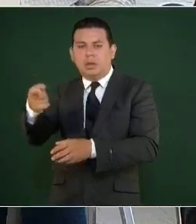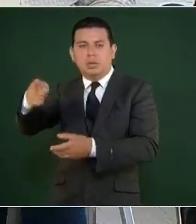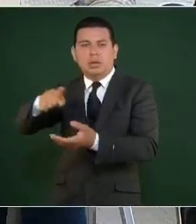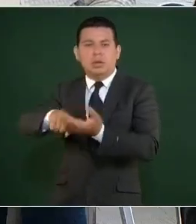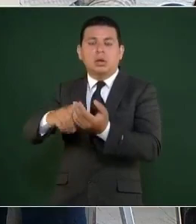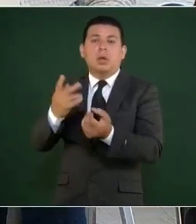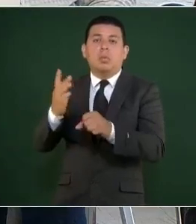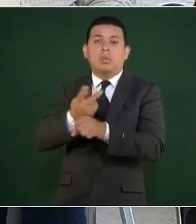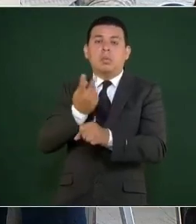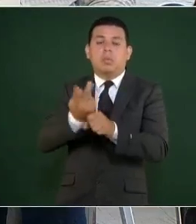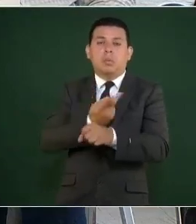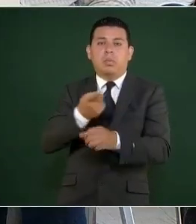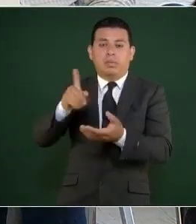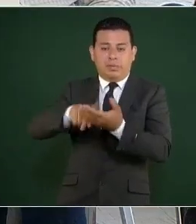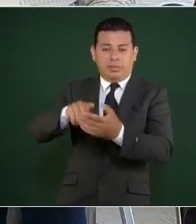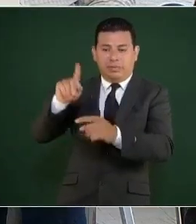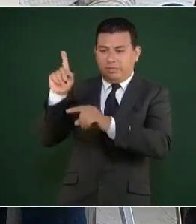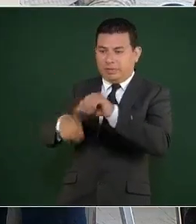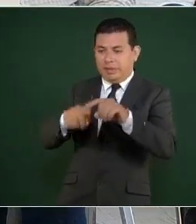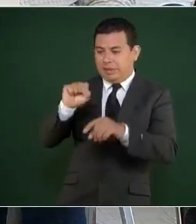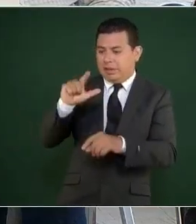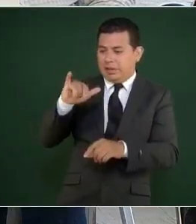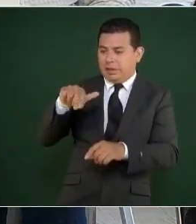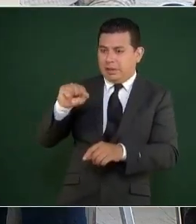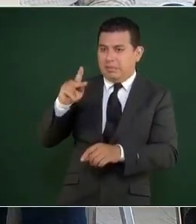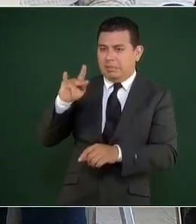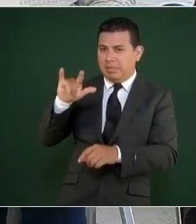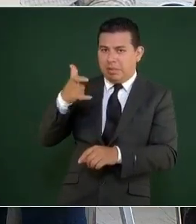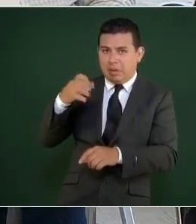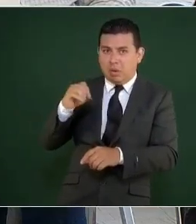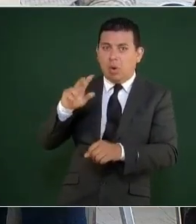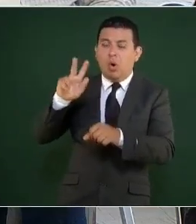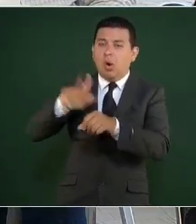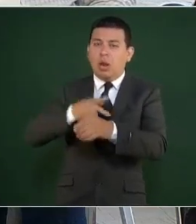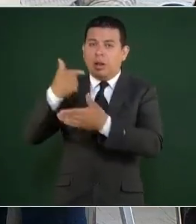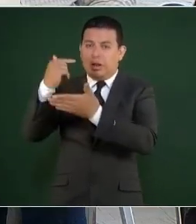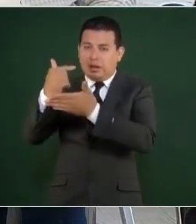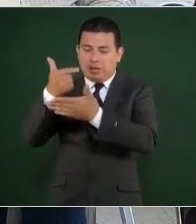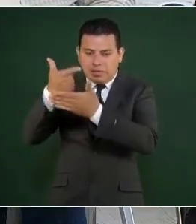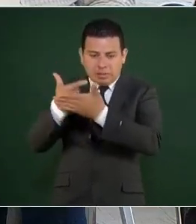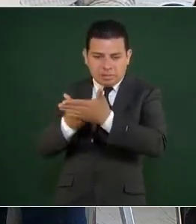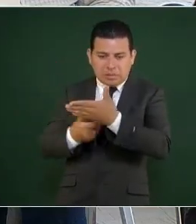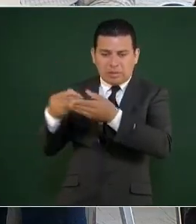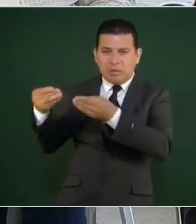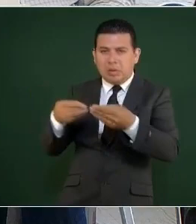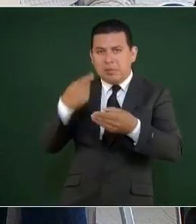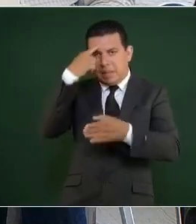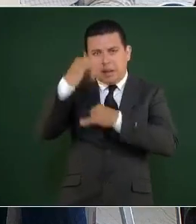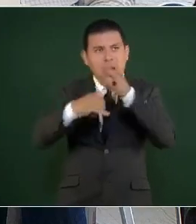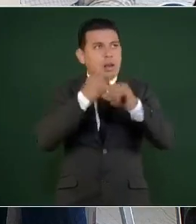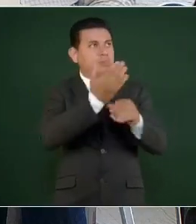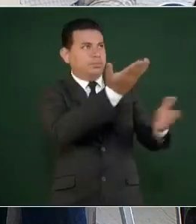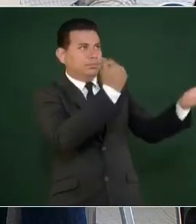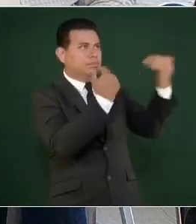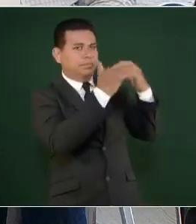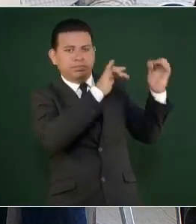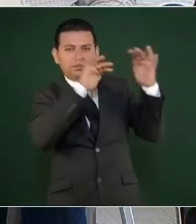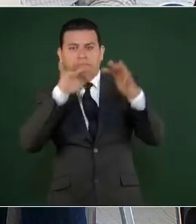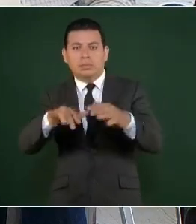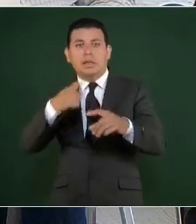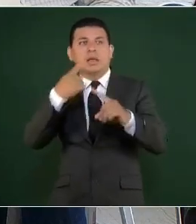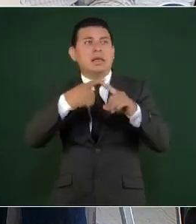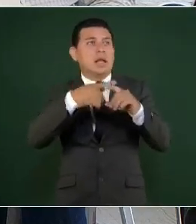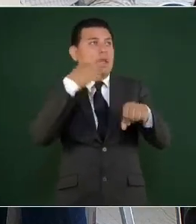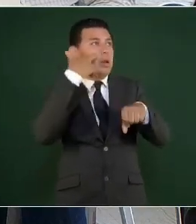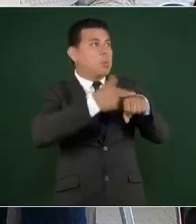habiendo revocado la concesión a Ricardo Salinas Pliego, pueda volverla a licitar y con ello encontrar en el mercado internacional alguien que sea